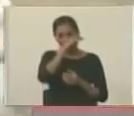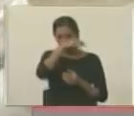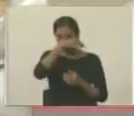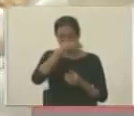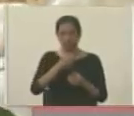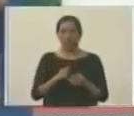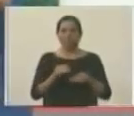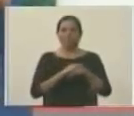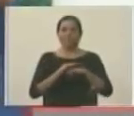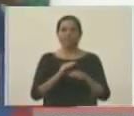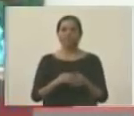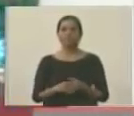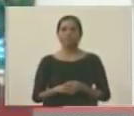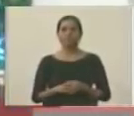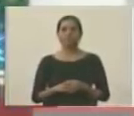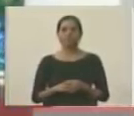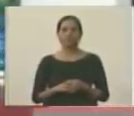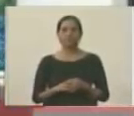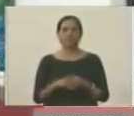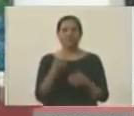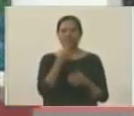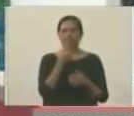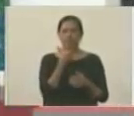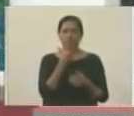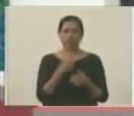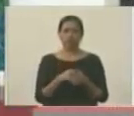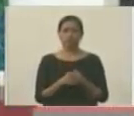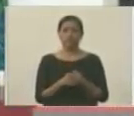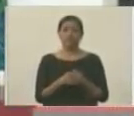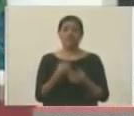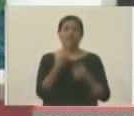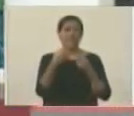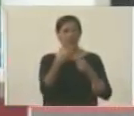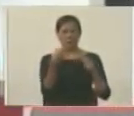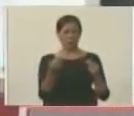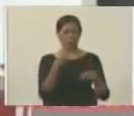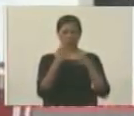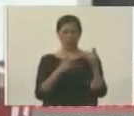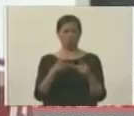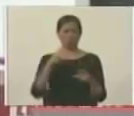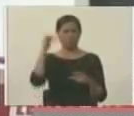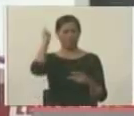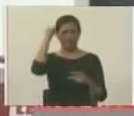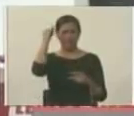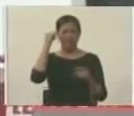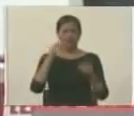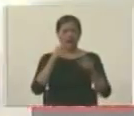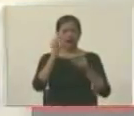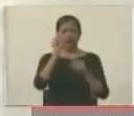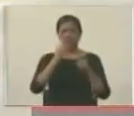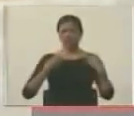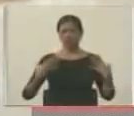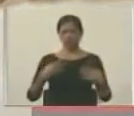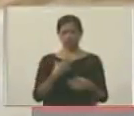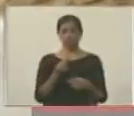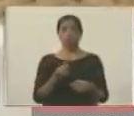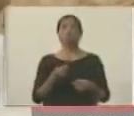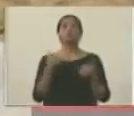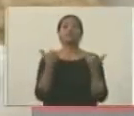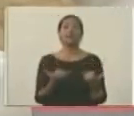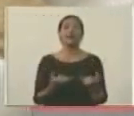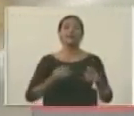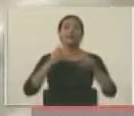gente decía, no se produce arroz en Yaracuy, y Yaracuy hoy está produciendo arroz más de 4.600 kilos por hectárea,